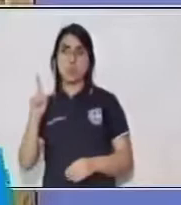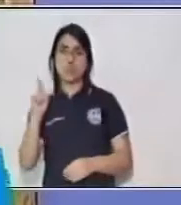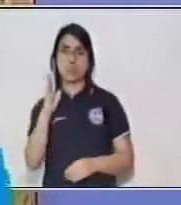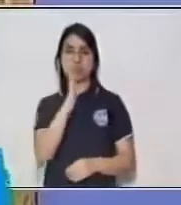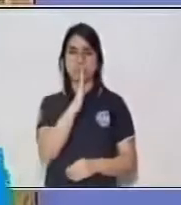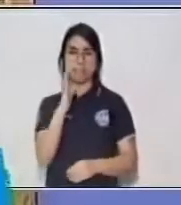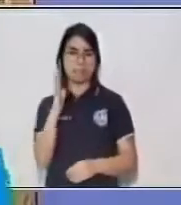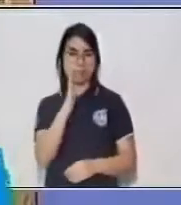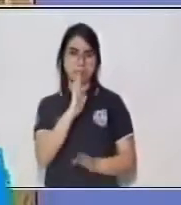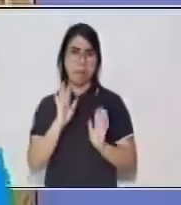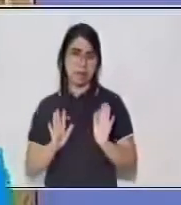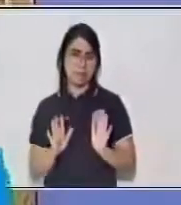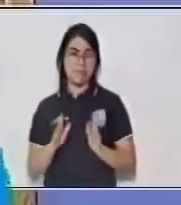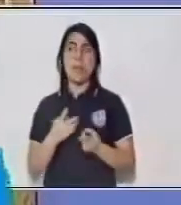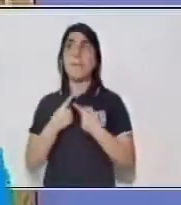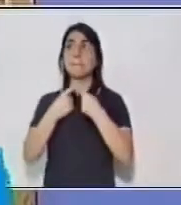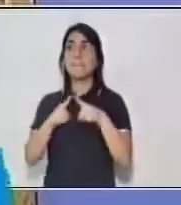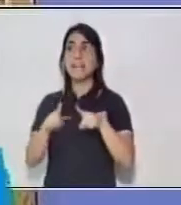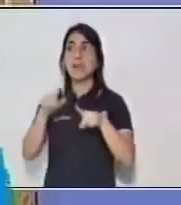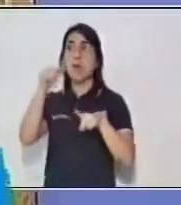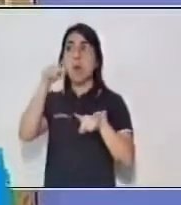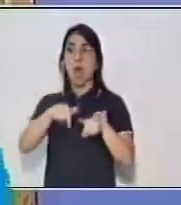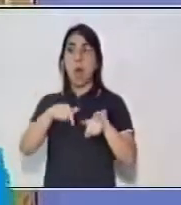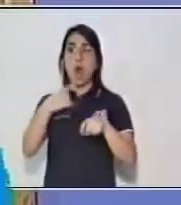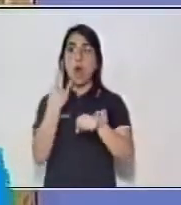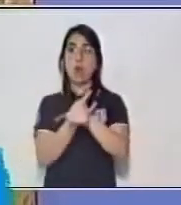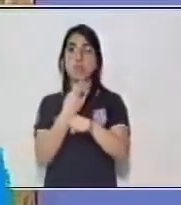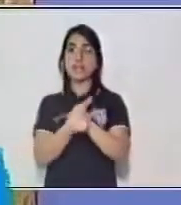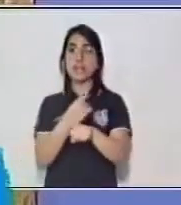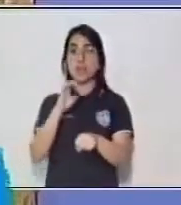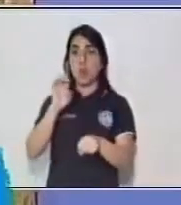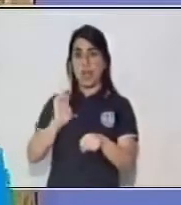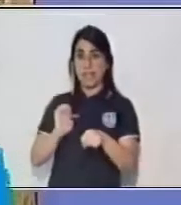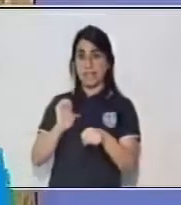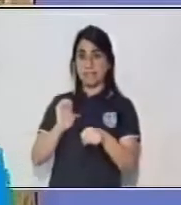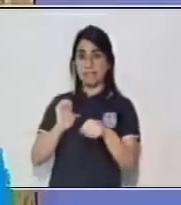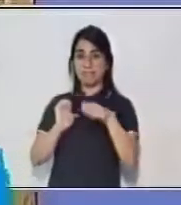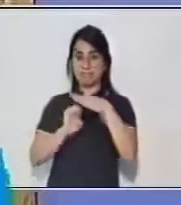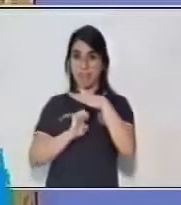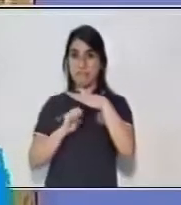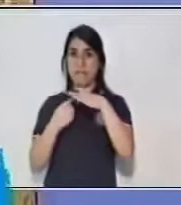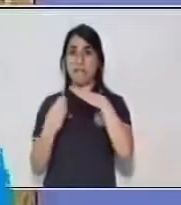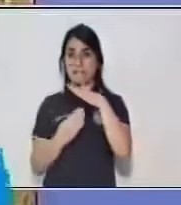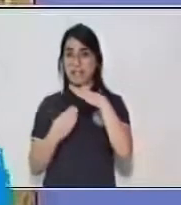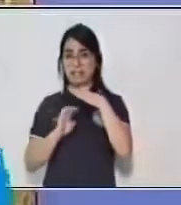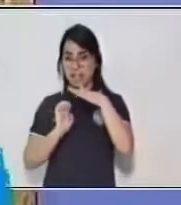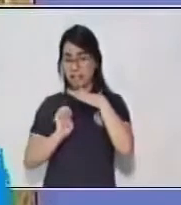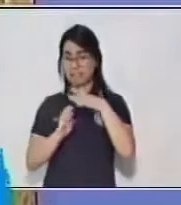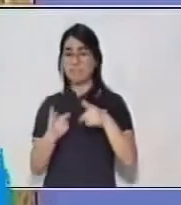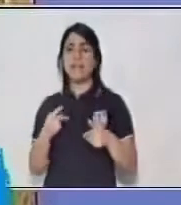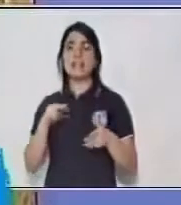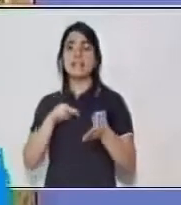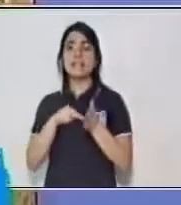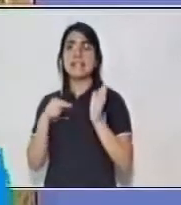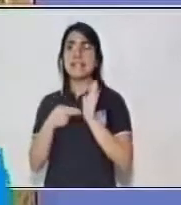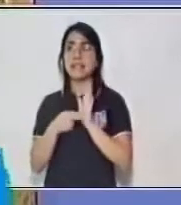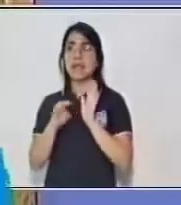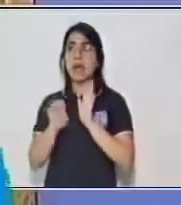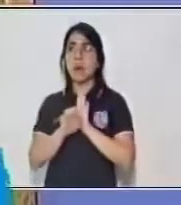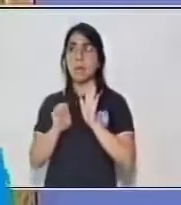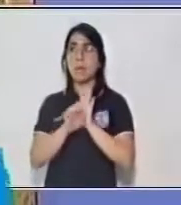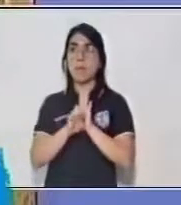negativo. Tenemos cuidado en esto. Y por último, esta gráfica sí tiene